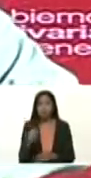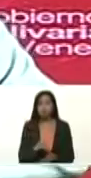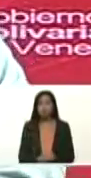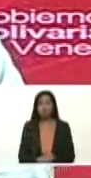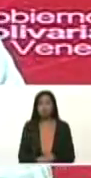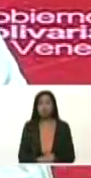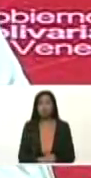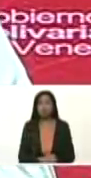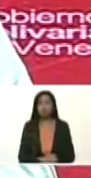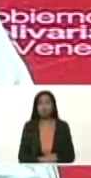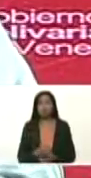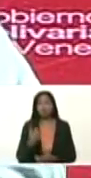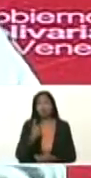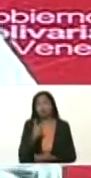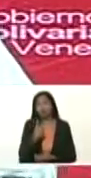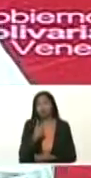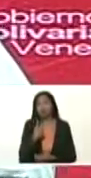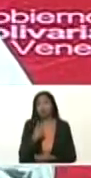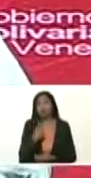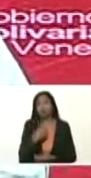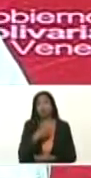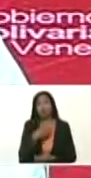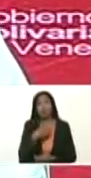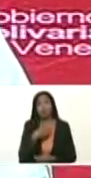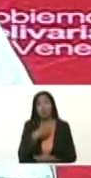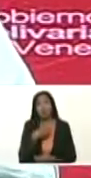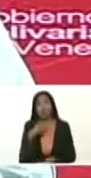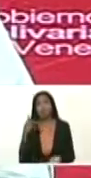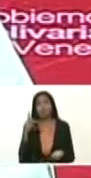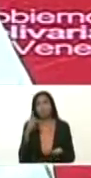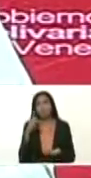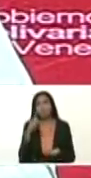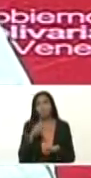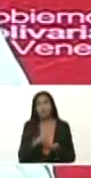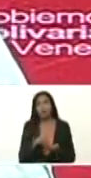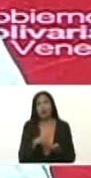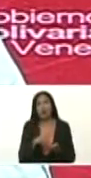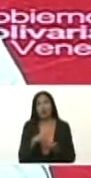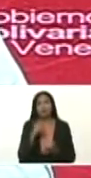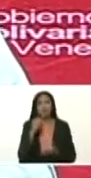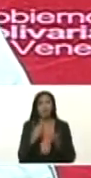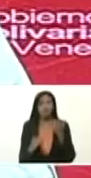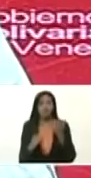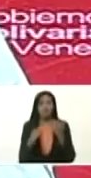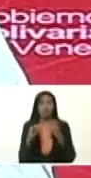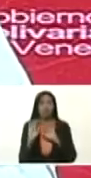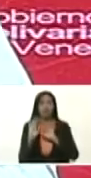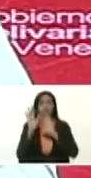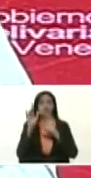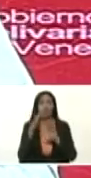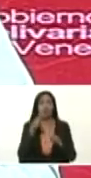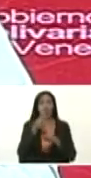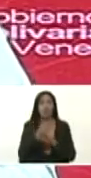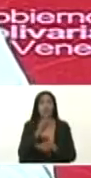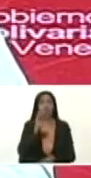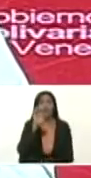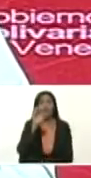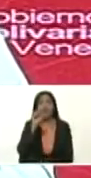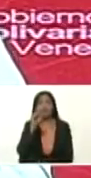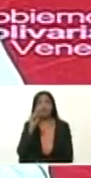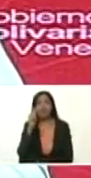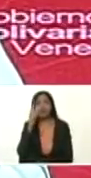Yo no pude ir al final, a la semifinal de las Grandes Ligas. Mandé a Stalin González al